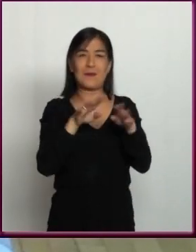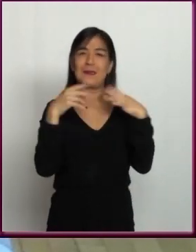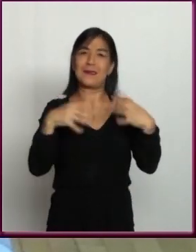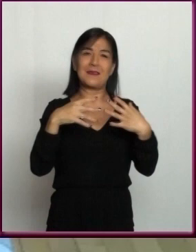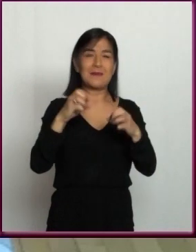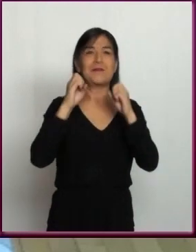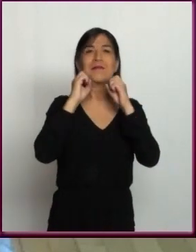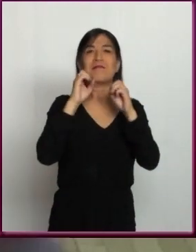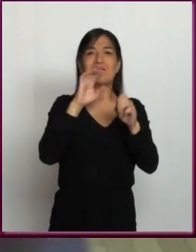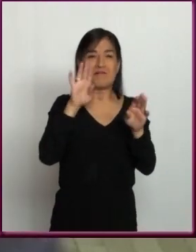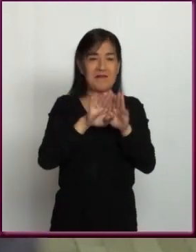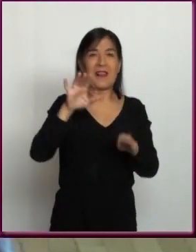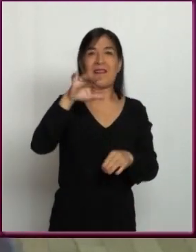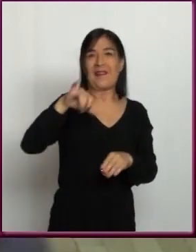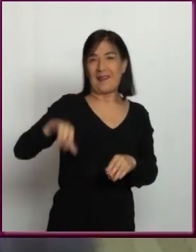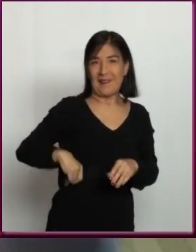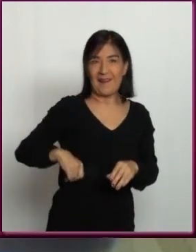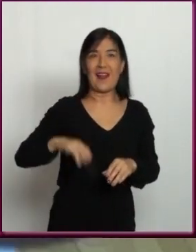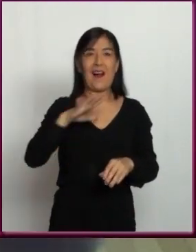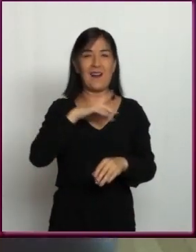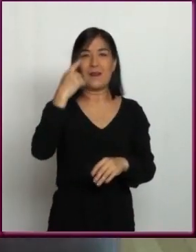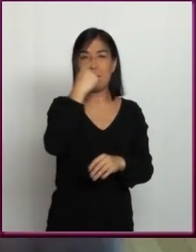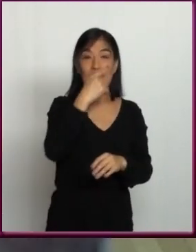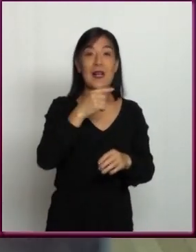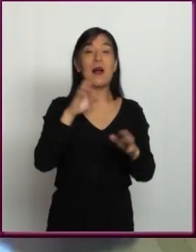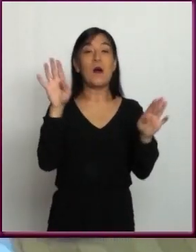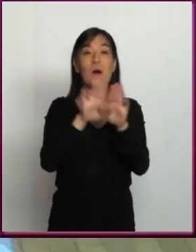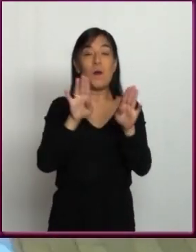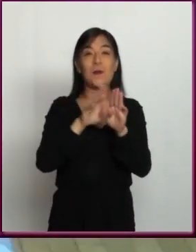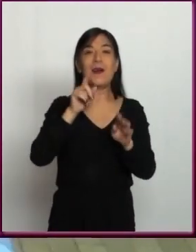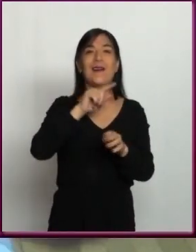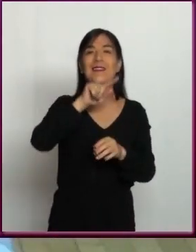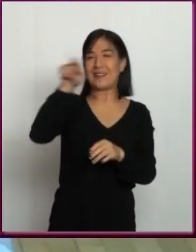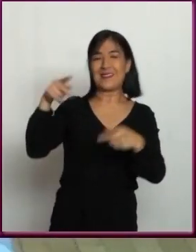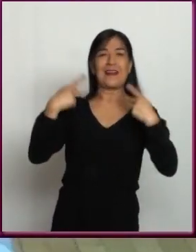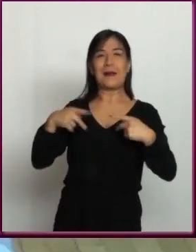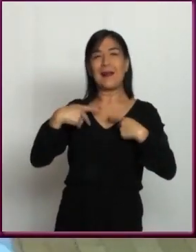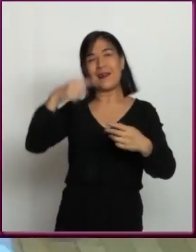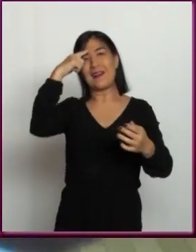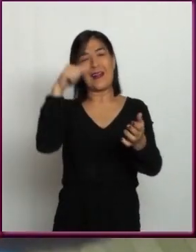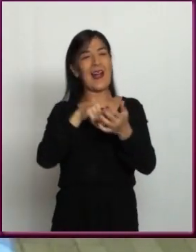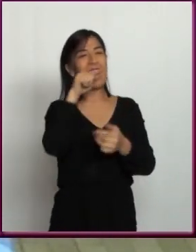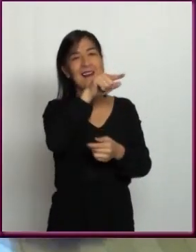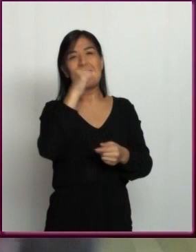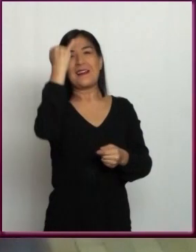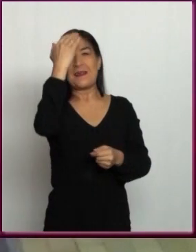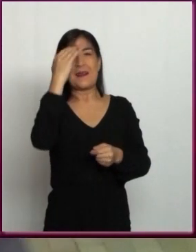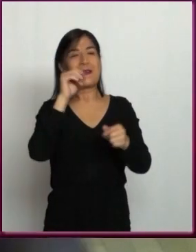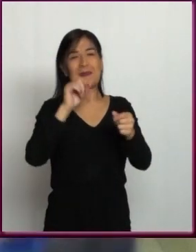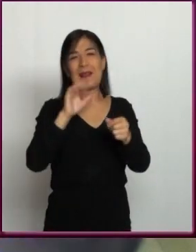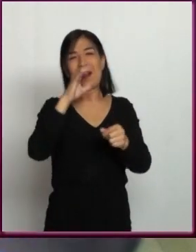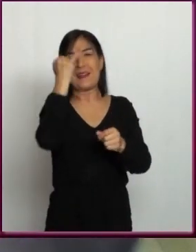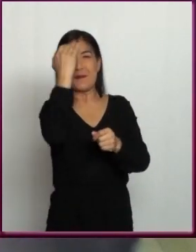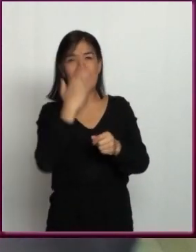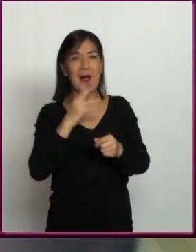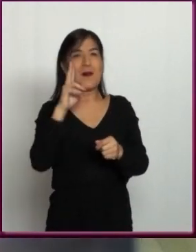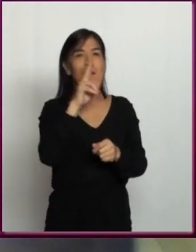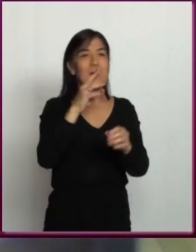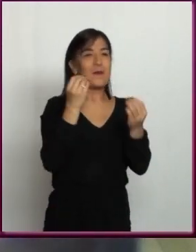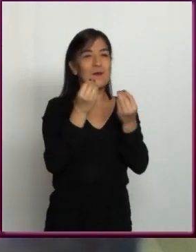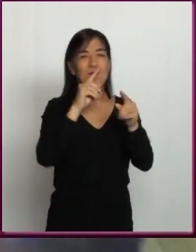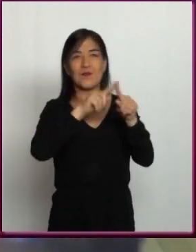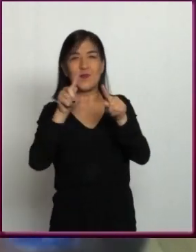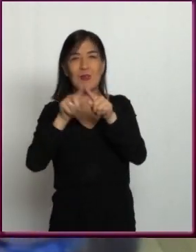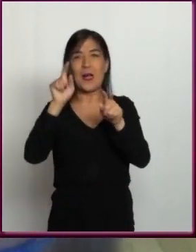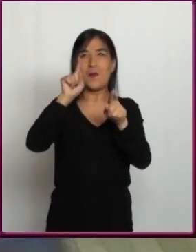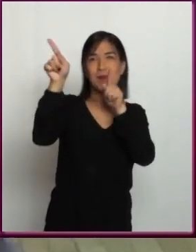nuestros propios ojos. No es que los insectos vean muchas imágenes, mucha gente cree que el insecto ve muchas imágenes chiquitas, no. Cada uno de estos ojos,